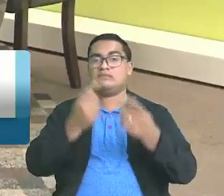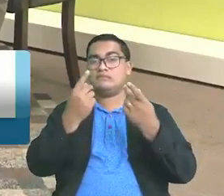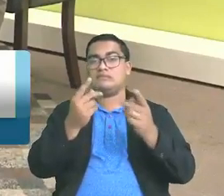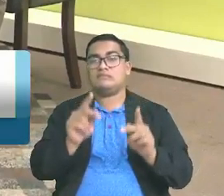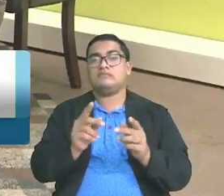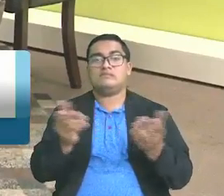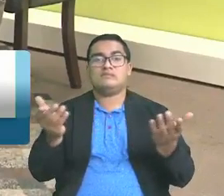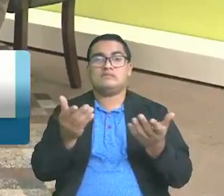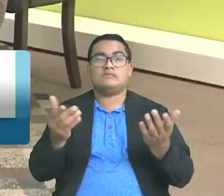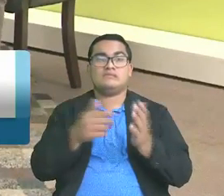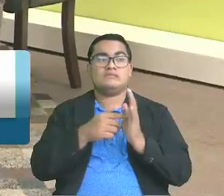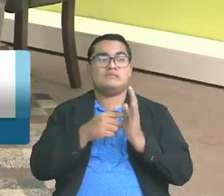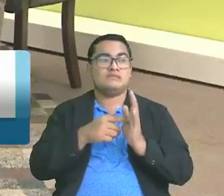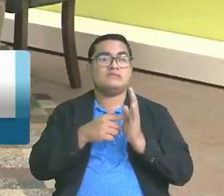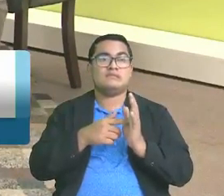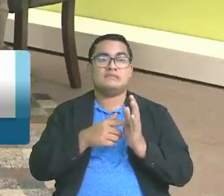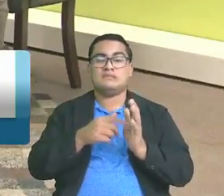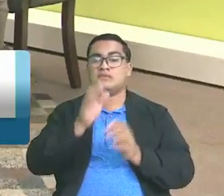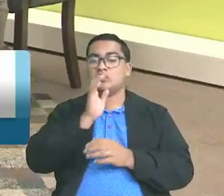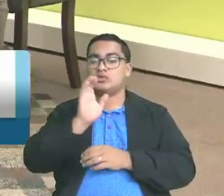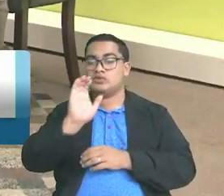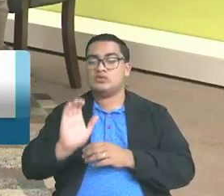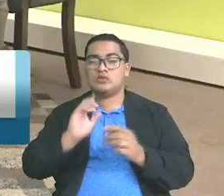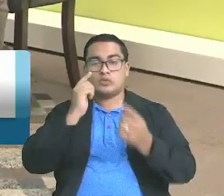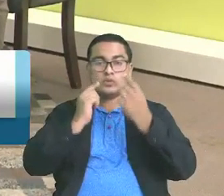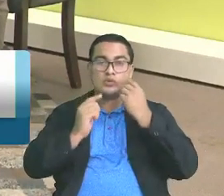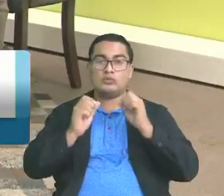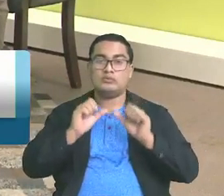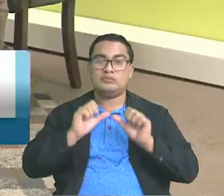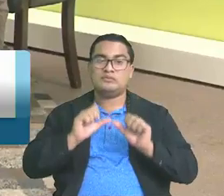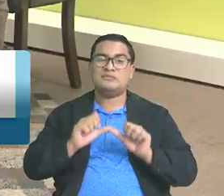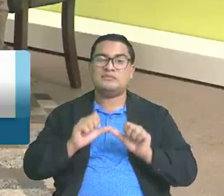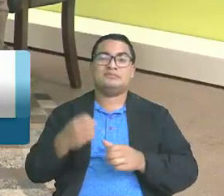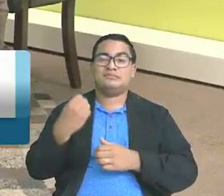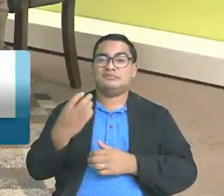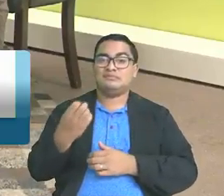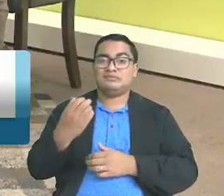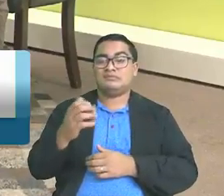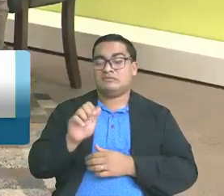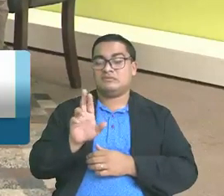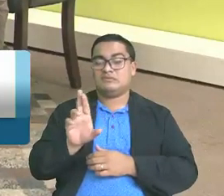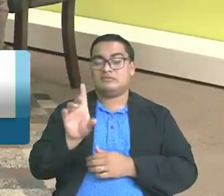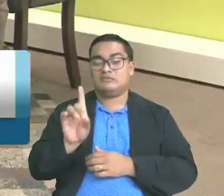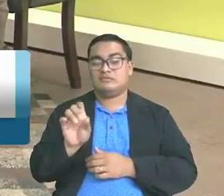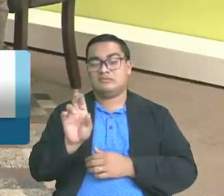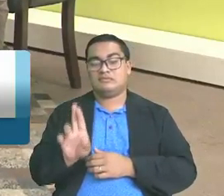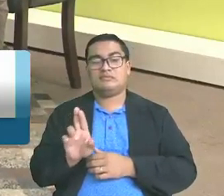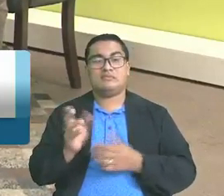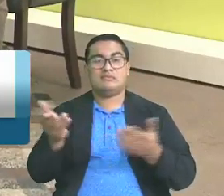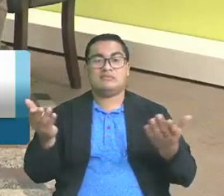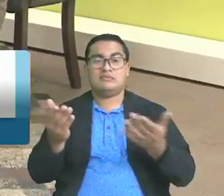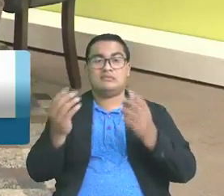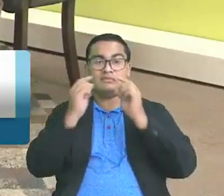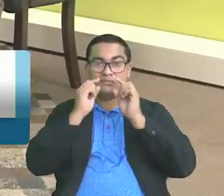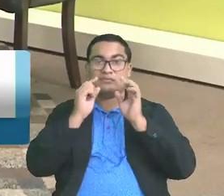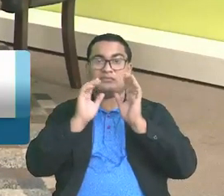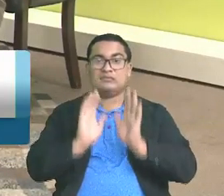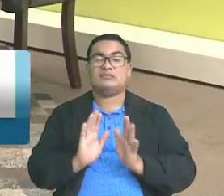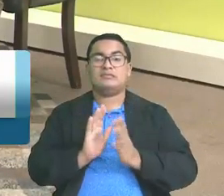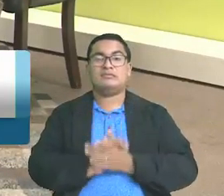¿qué pasa con el lloro del niño? El niño va a seguir llorando, siente dolor, siente ardor. ¿Cómo disminuir esos síntomas?